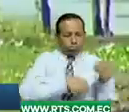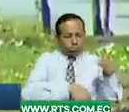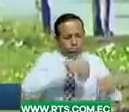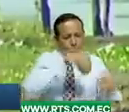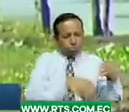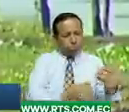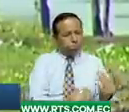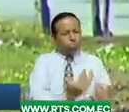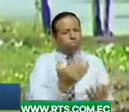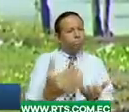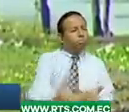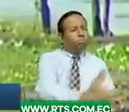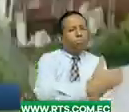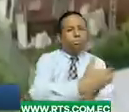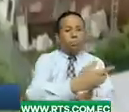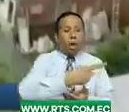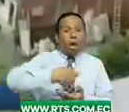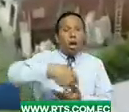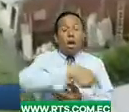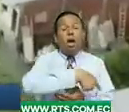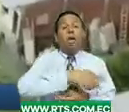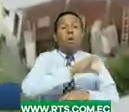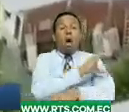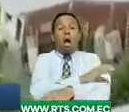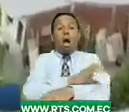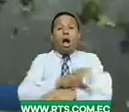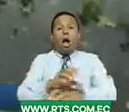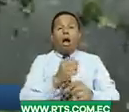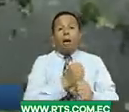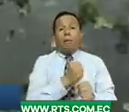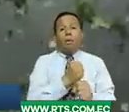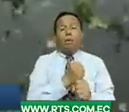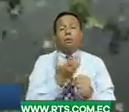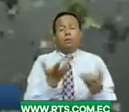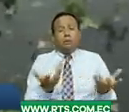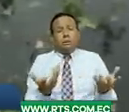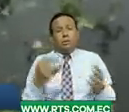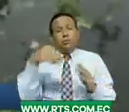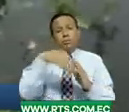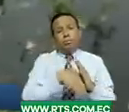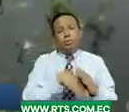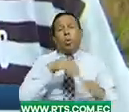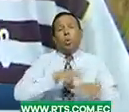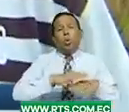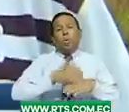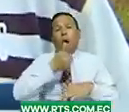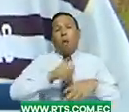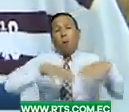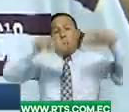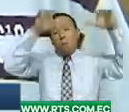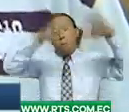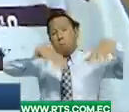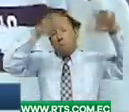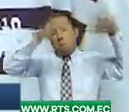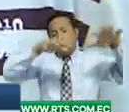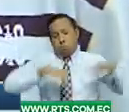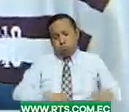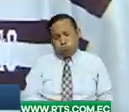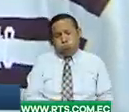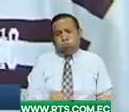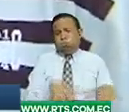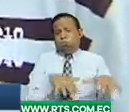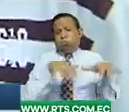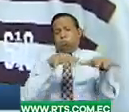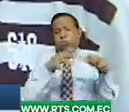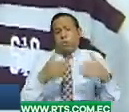del fenómeno El Niño. No sabemos qué irá a pasar, porque mucha gente va a dejar abandonada las tierras. Desde ya enfrentan deudas y pérdidas, y las